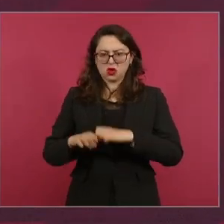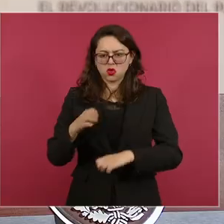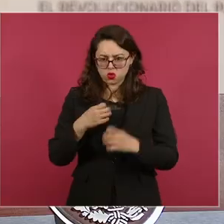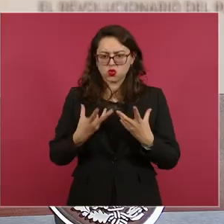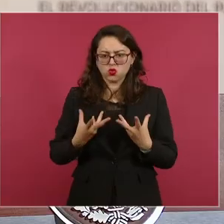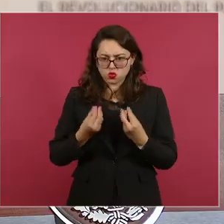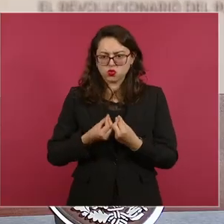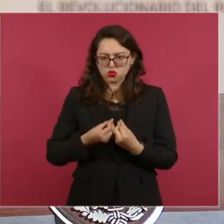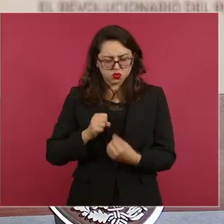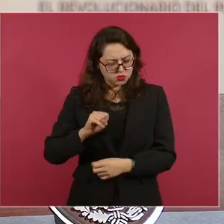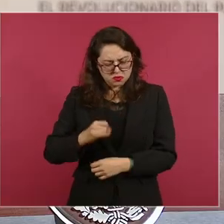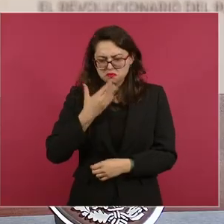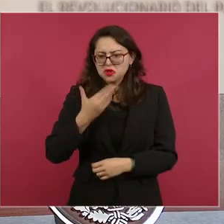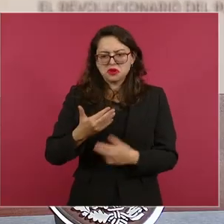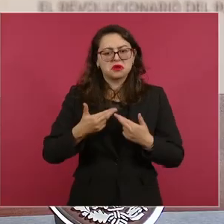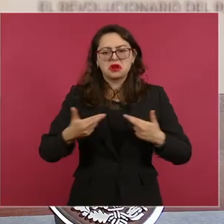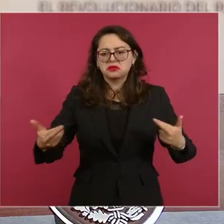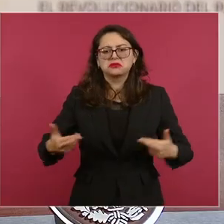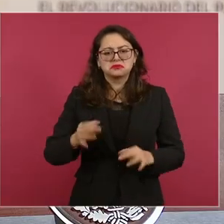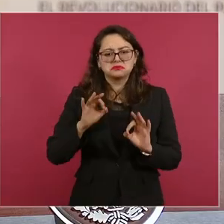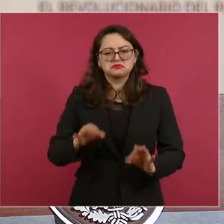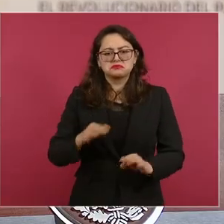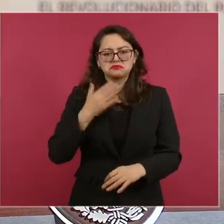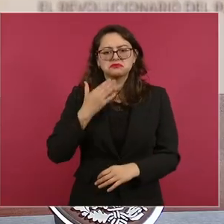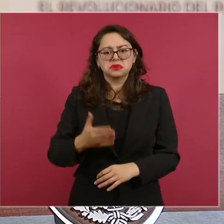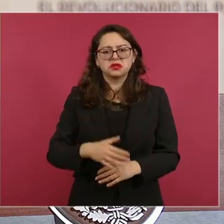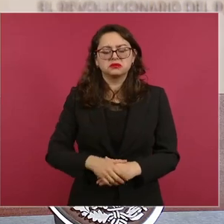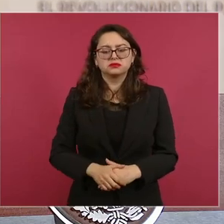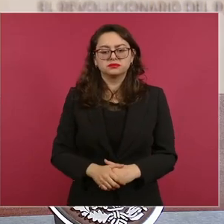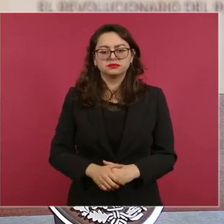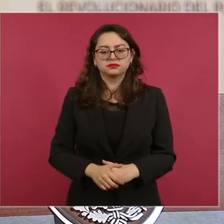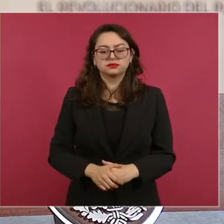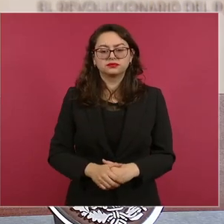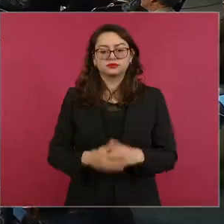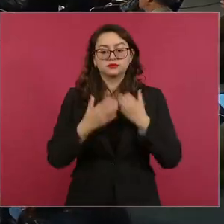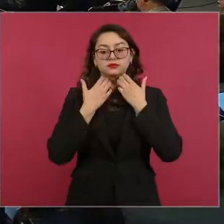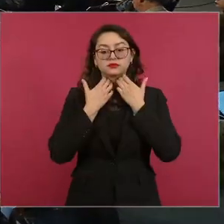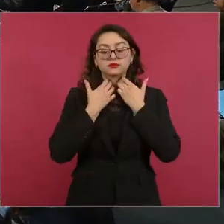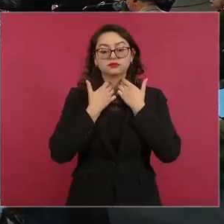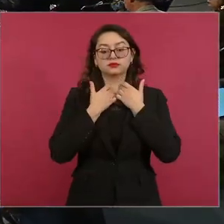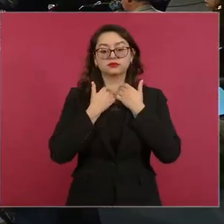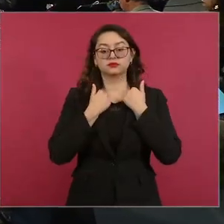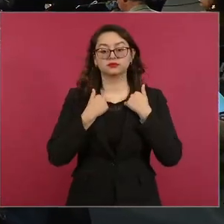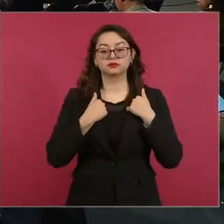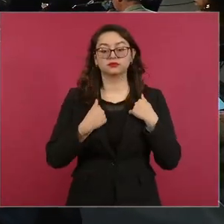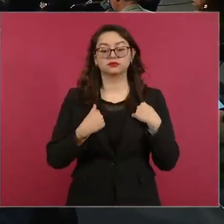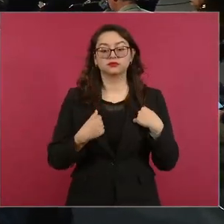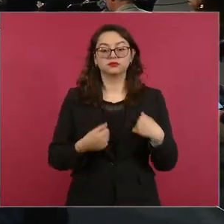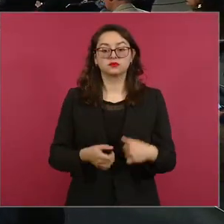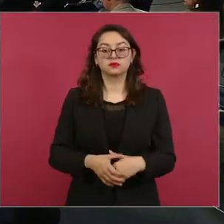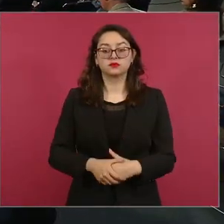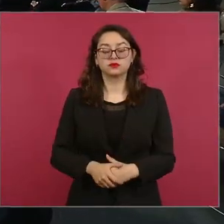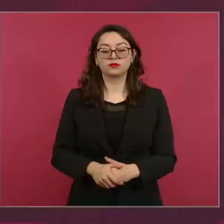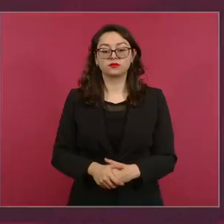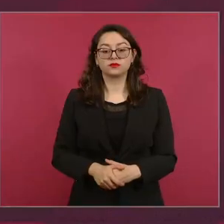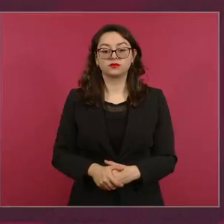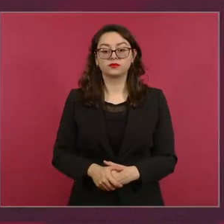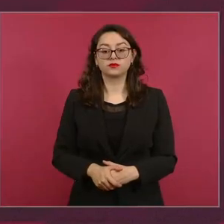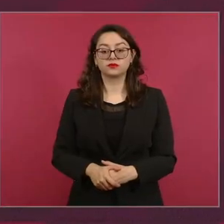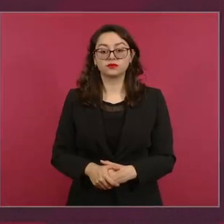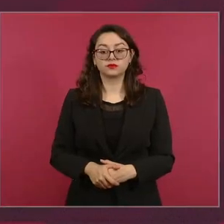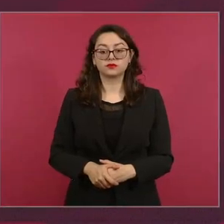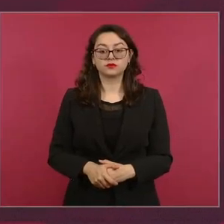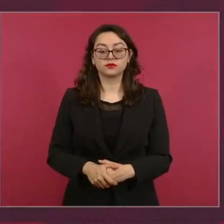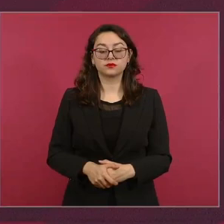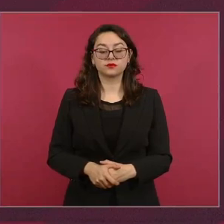es buena la relación con el embajador Ken Salazar. Y mucho, muy buena